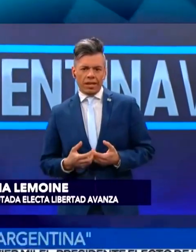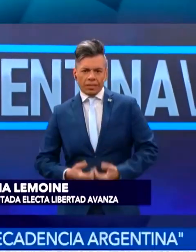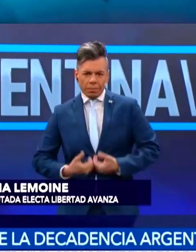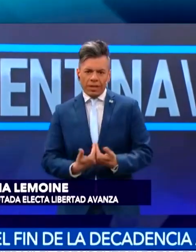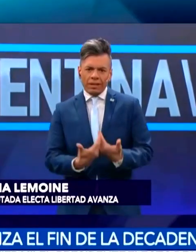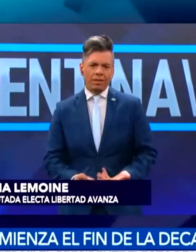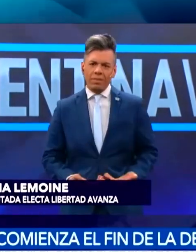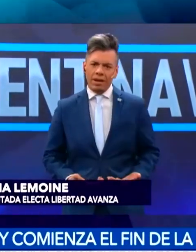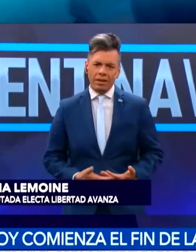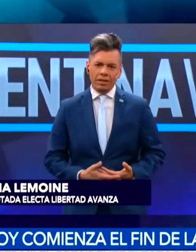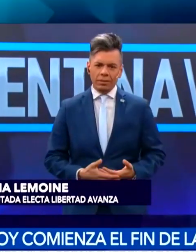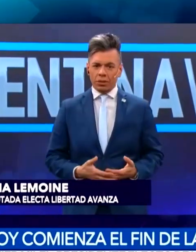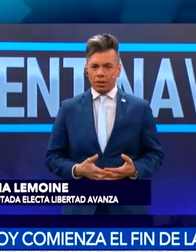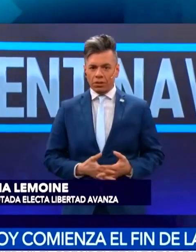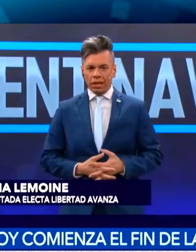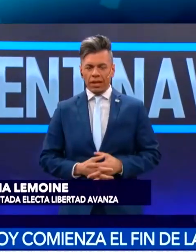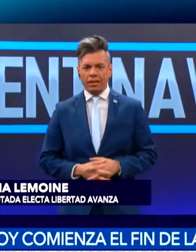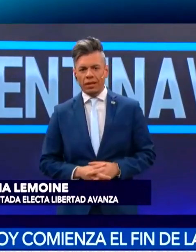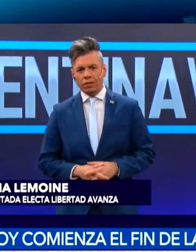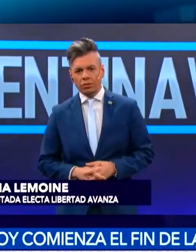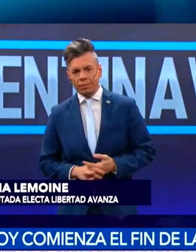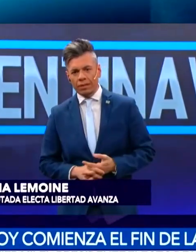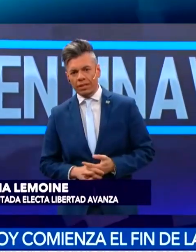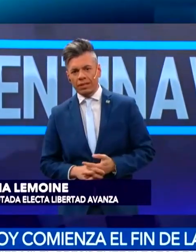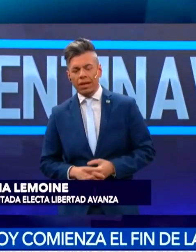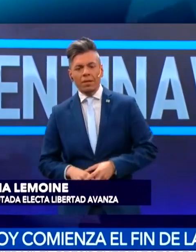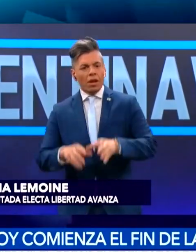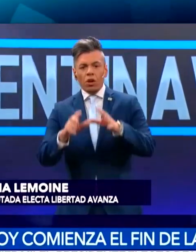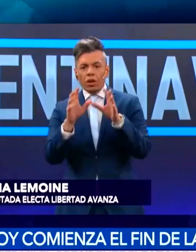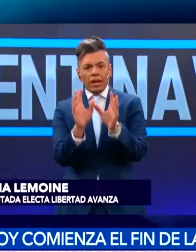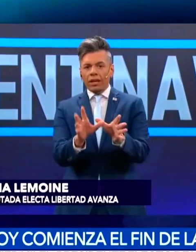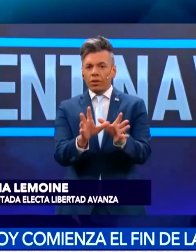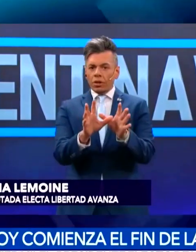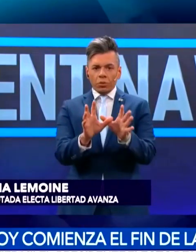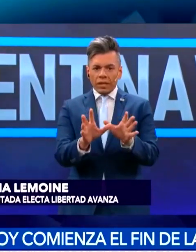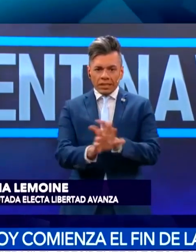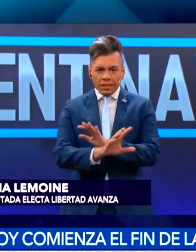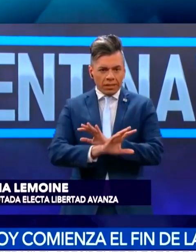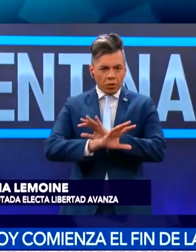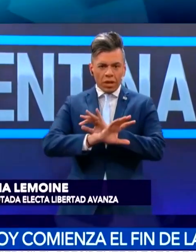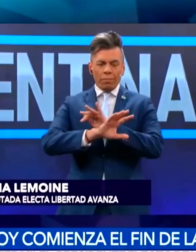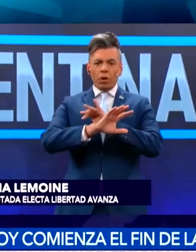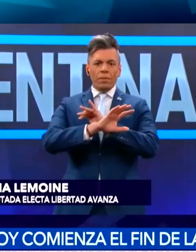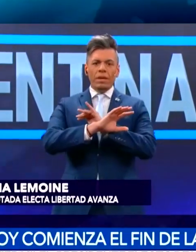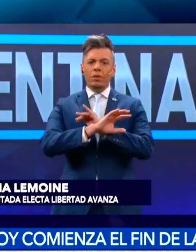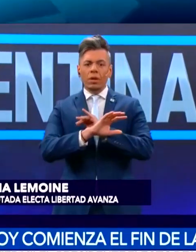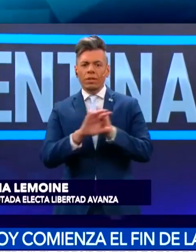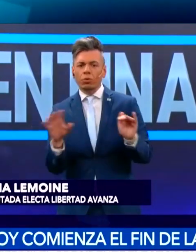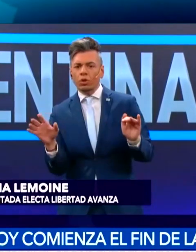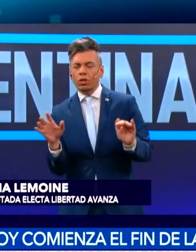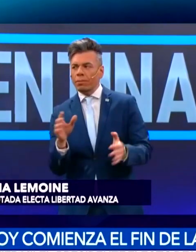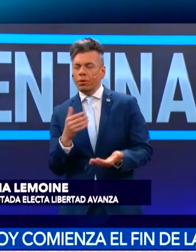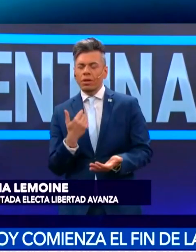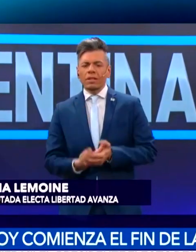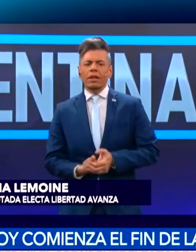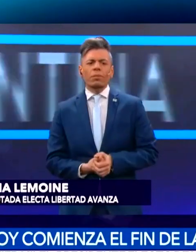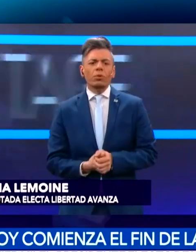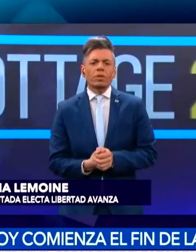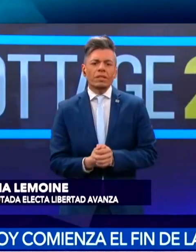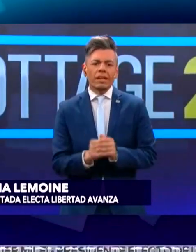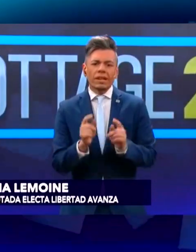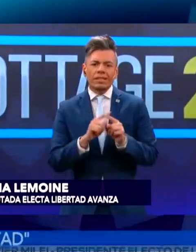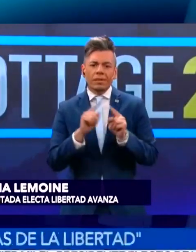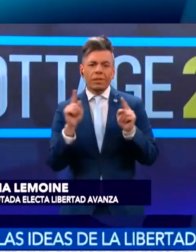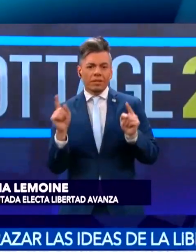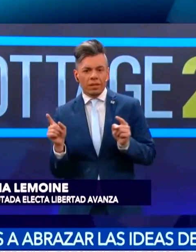que explicaste mal ese proyecto de ley de renuncia a la paternidad, lo que generó que estuvieras en el centro de la polémica durante mucho tiempo. Te quiero